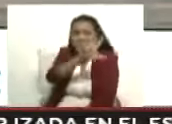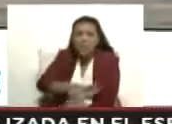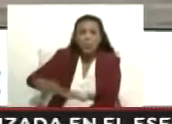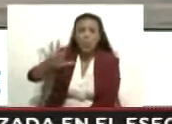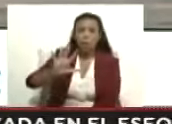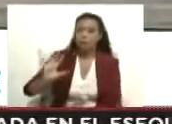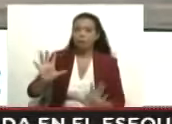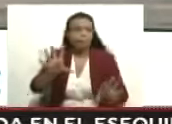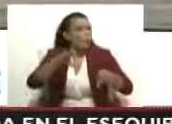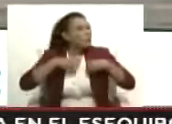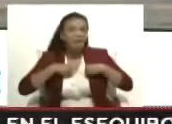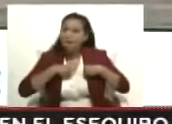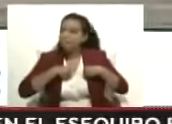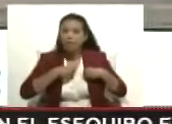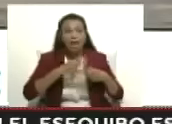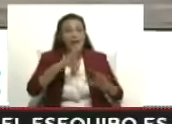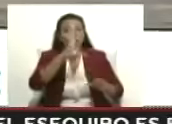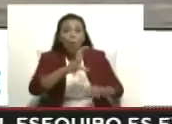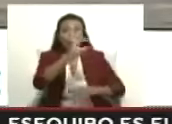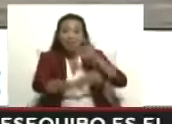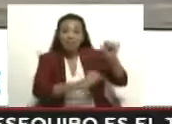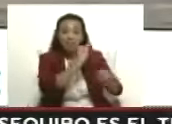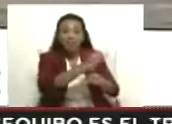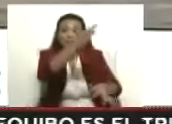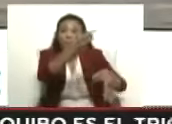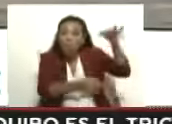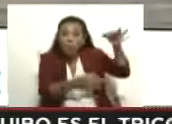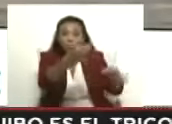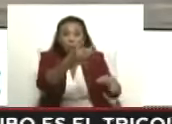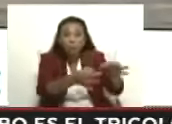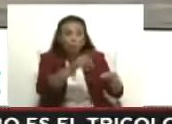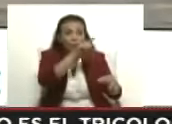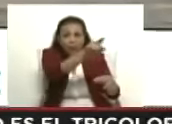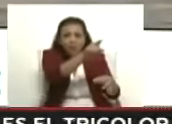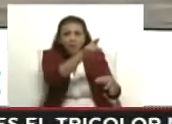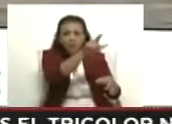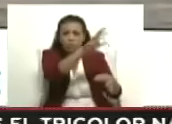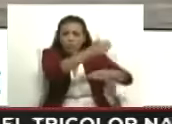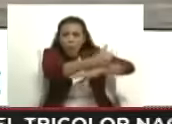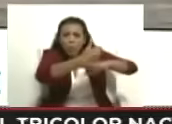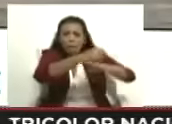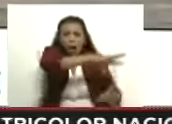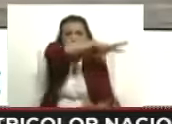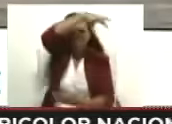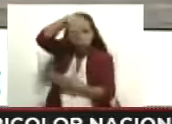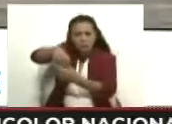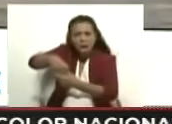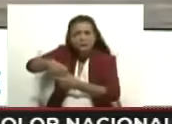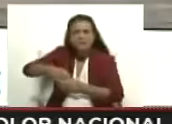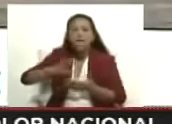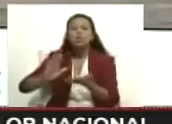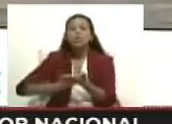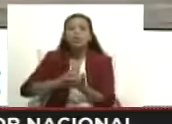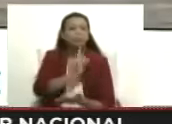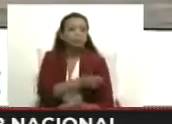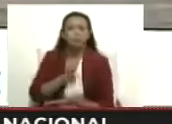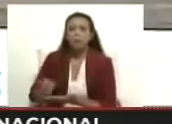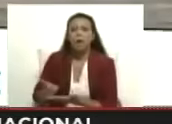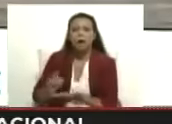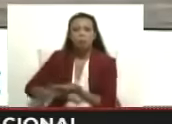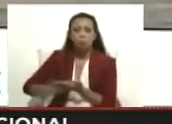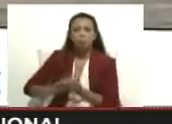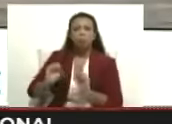no reconocer la jurisdicción de la Corte Internacional de Justicia para resolver la